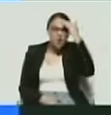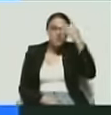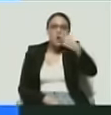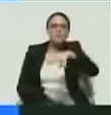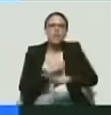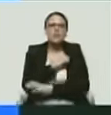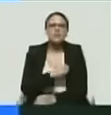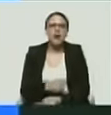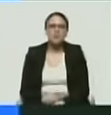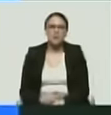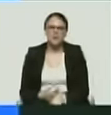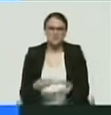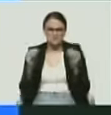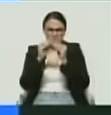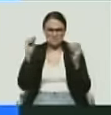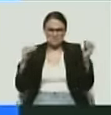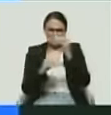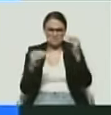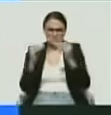Ay, que se...